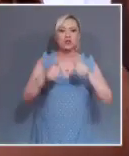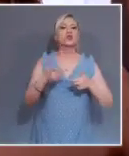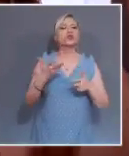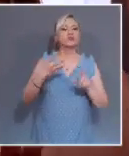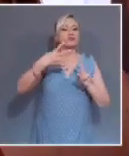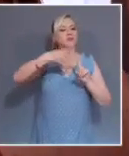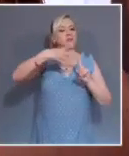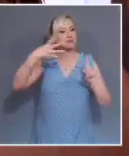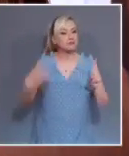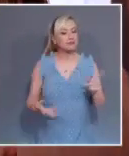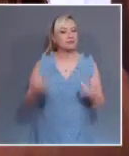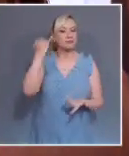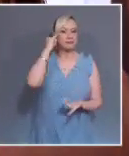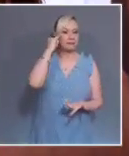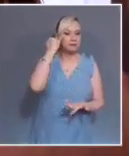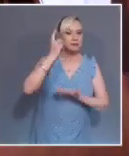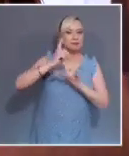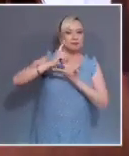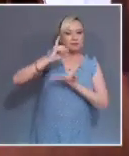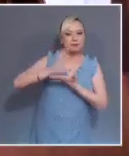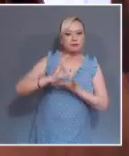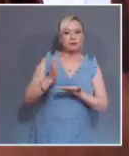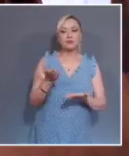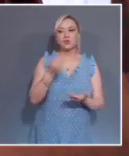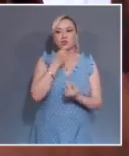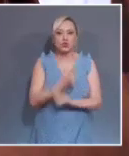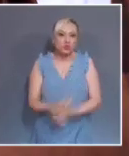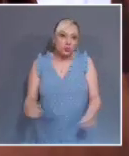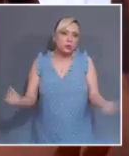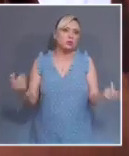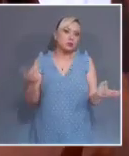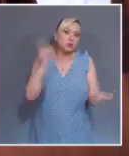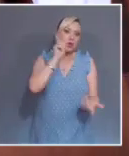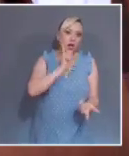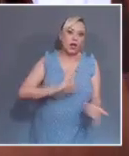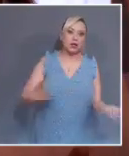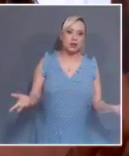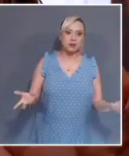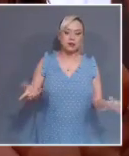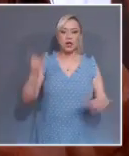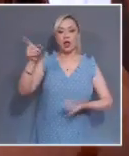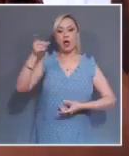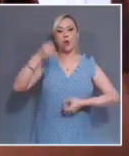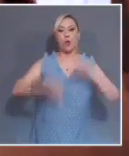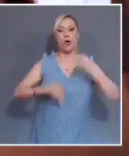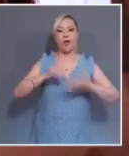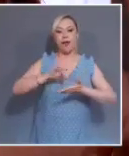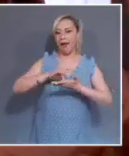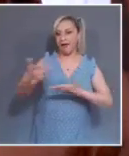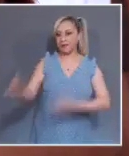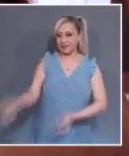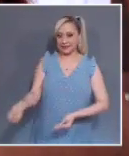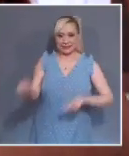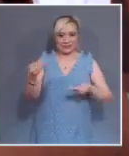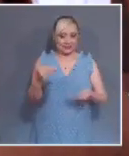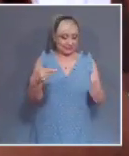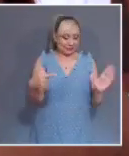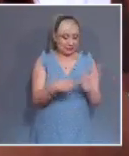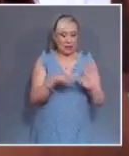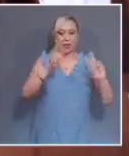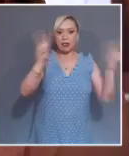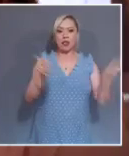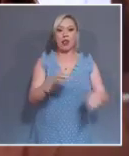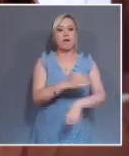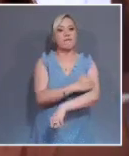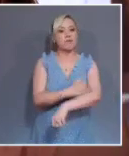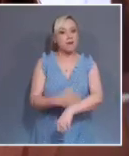Este código le está dando importantísimas herramientas probatorias a los jueces, particularmente en materia familiar, cuando están de por medio